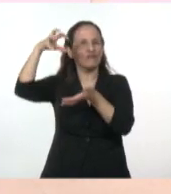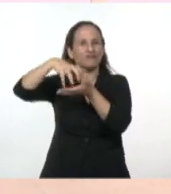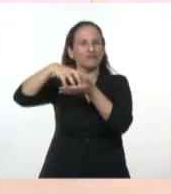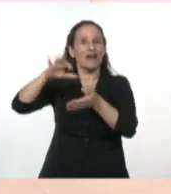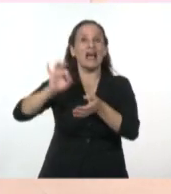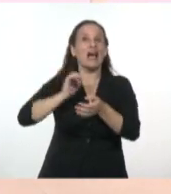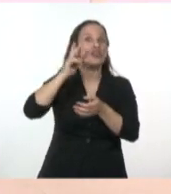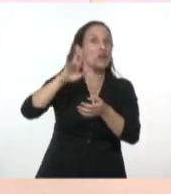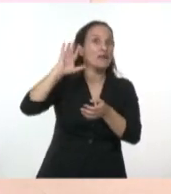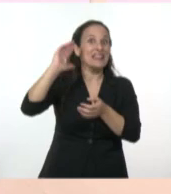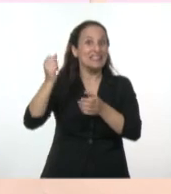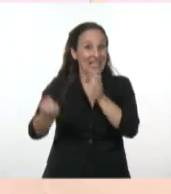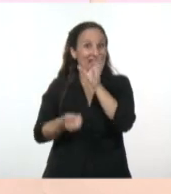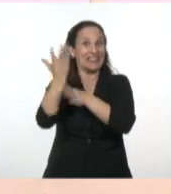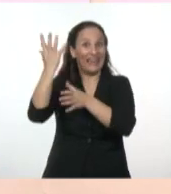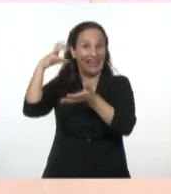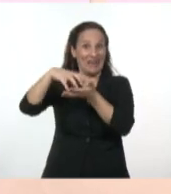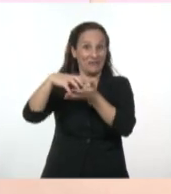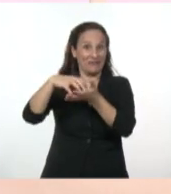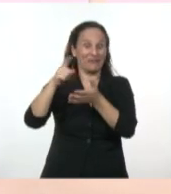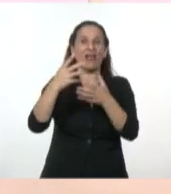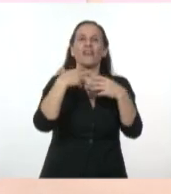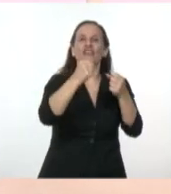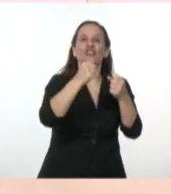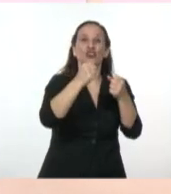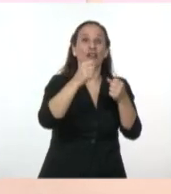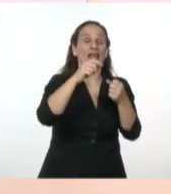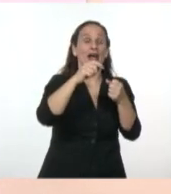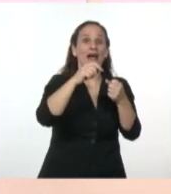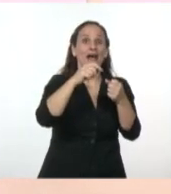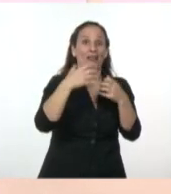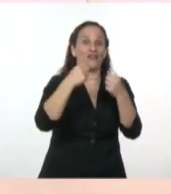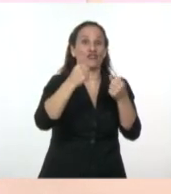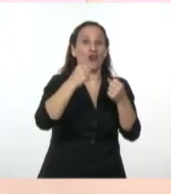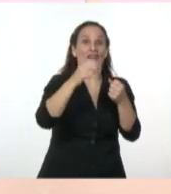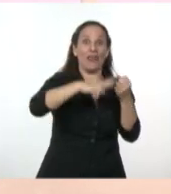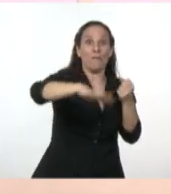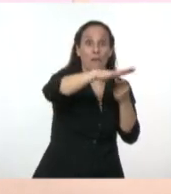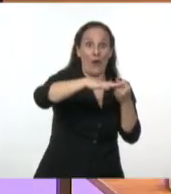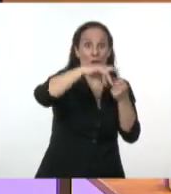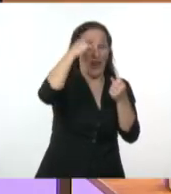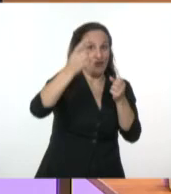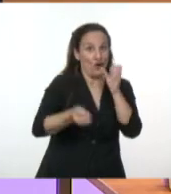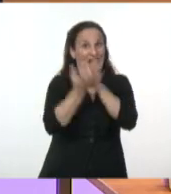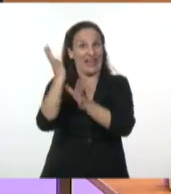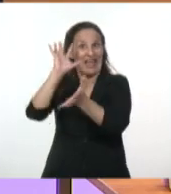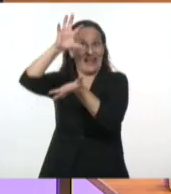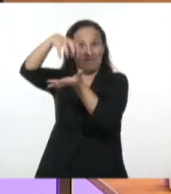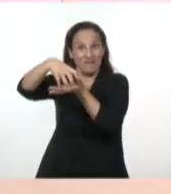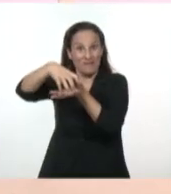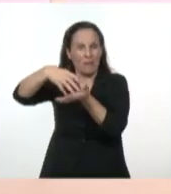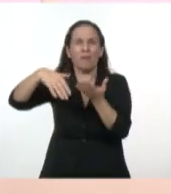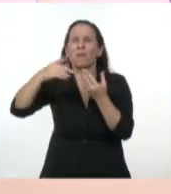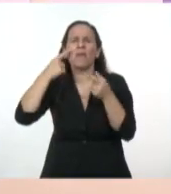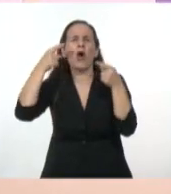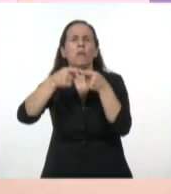año 2016 se crea desde la Defensoría del Público, del Pueblo de la Nación, justamente para empezar a construir cifras